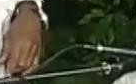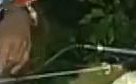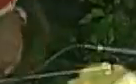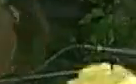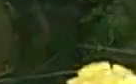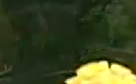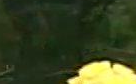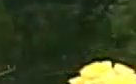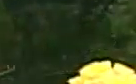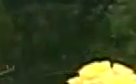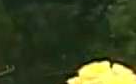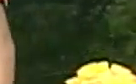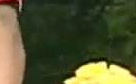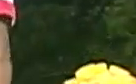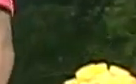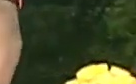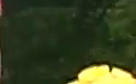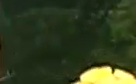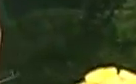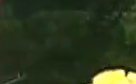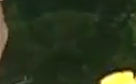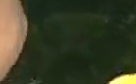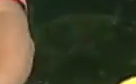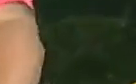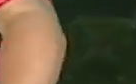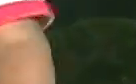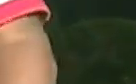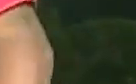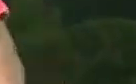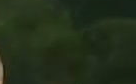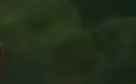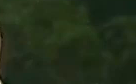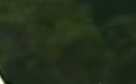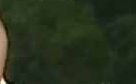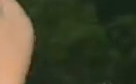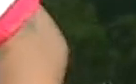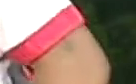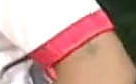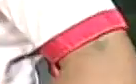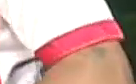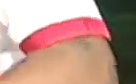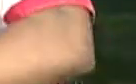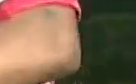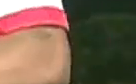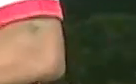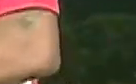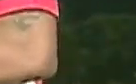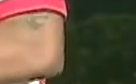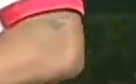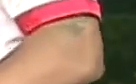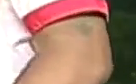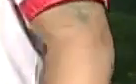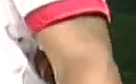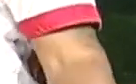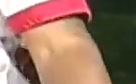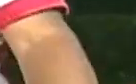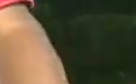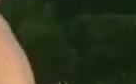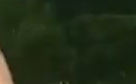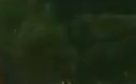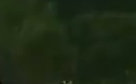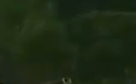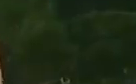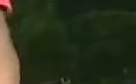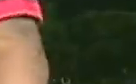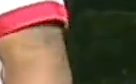cantar ahora. Todos los barrios unidos, vamos a cantar ahora. Todos los barrios unidos, vamos a cantar ahora.